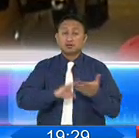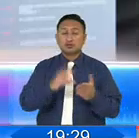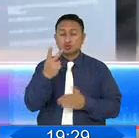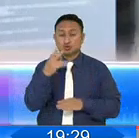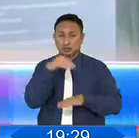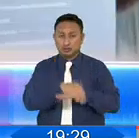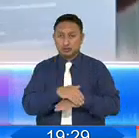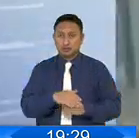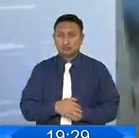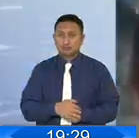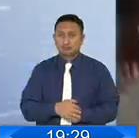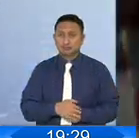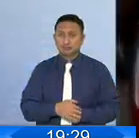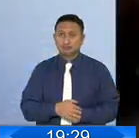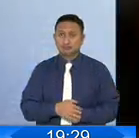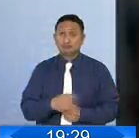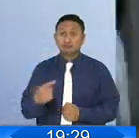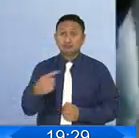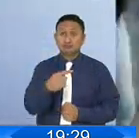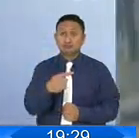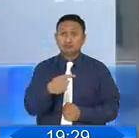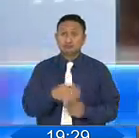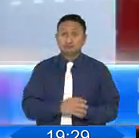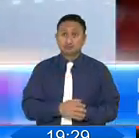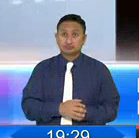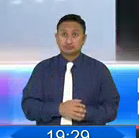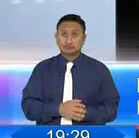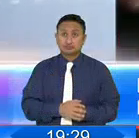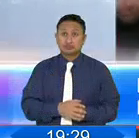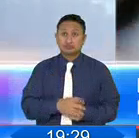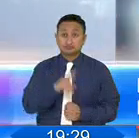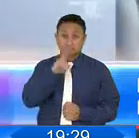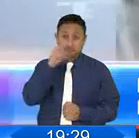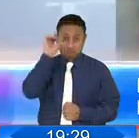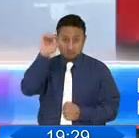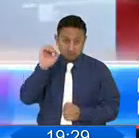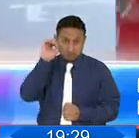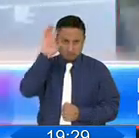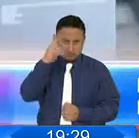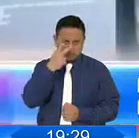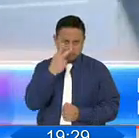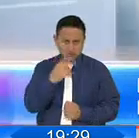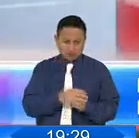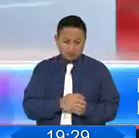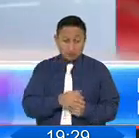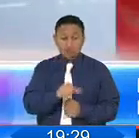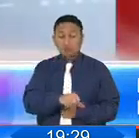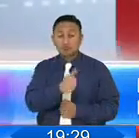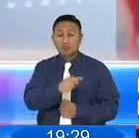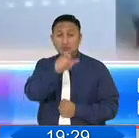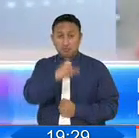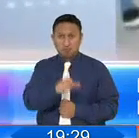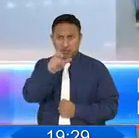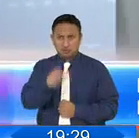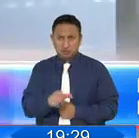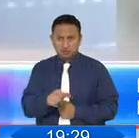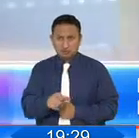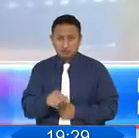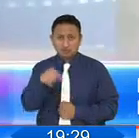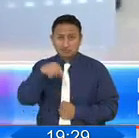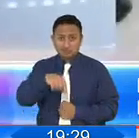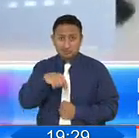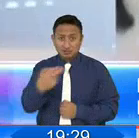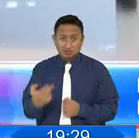a las 2 de la tarde. Lo más indignante del suceso es que en las imágenes se puede observar a otras personas, quienes